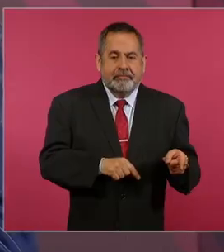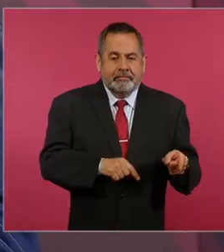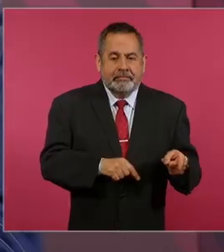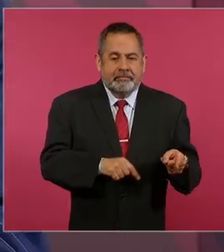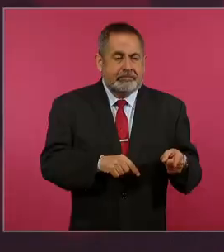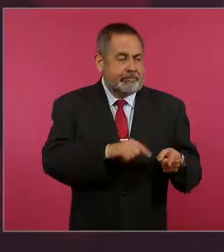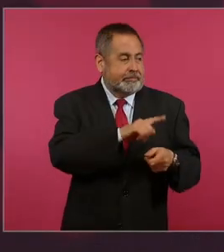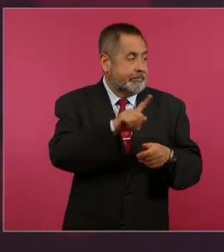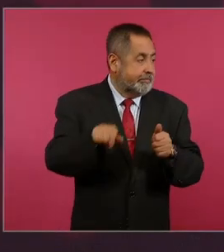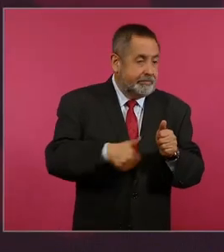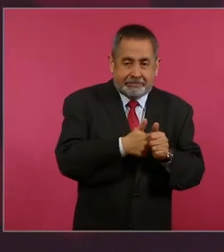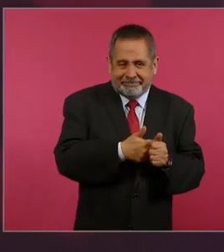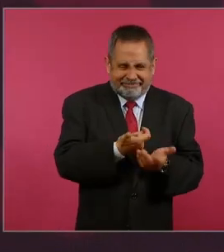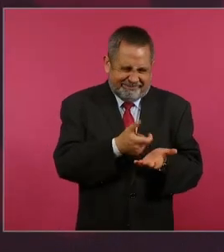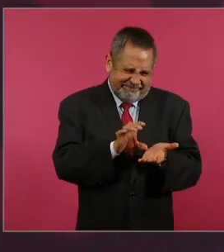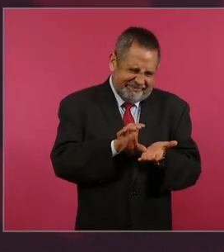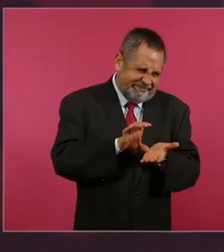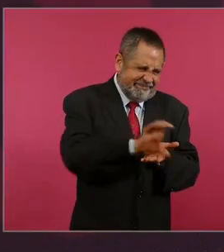bastante dinero